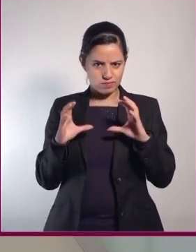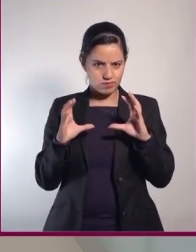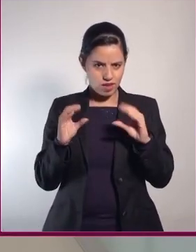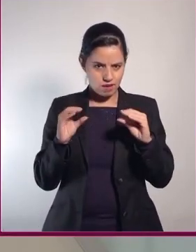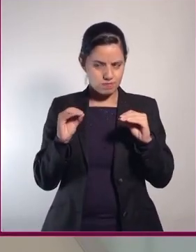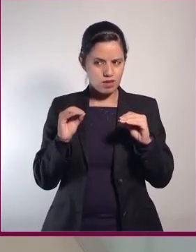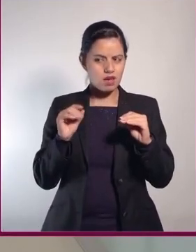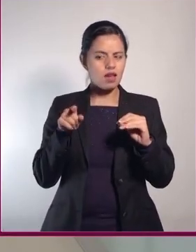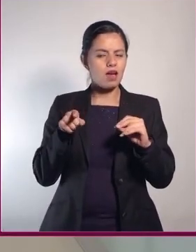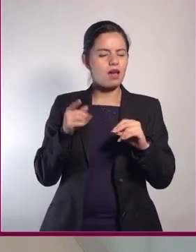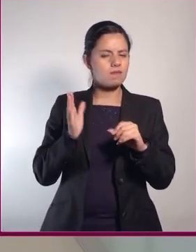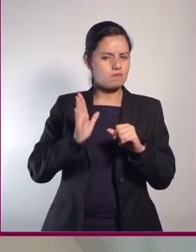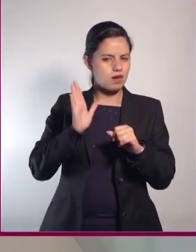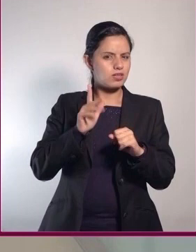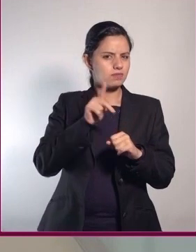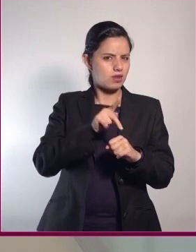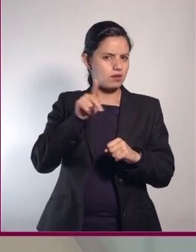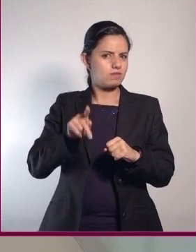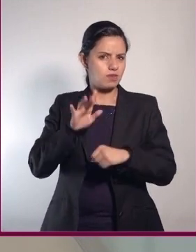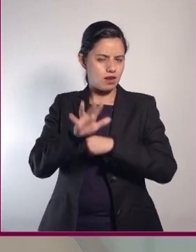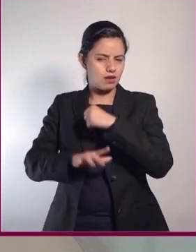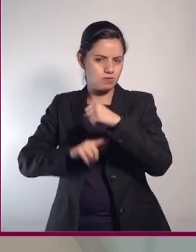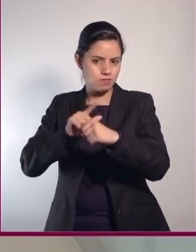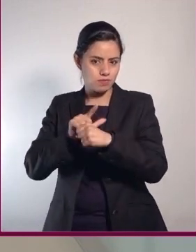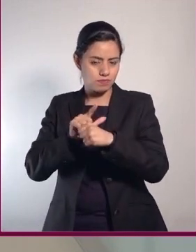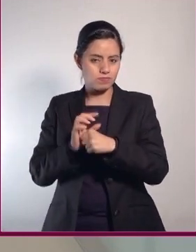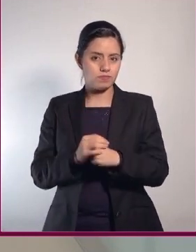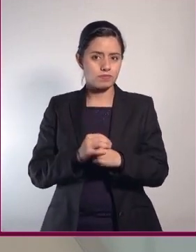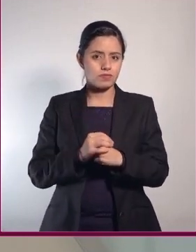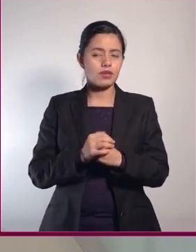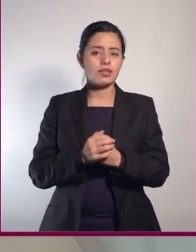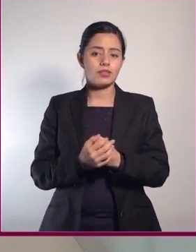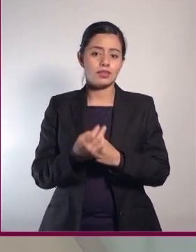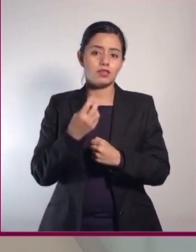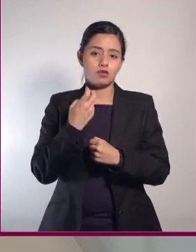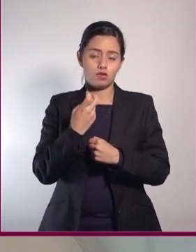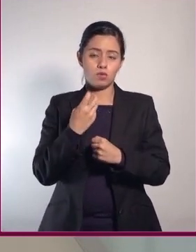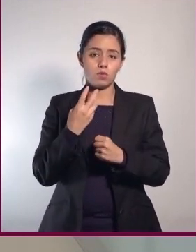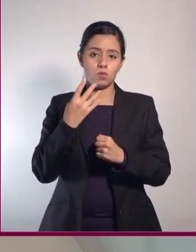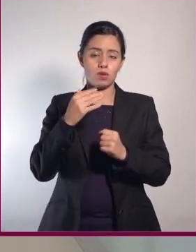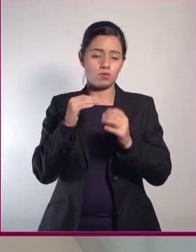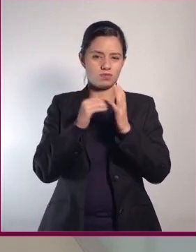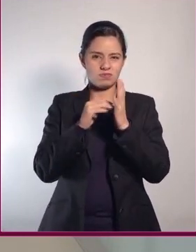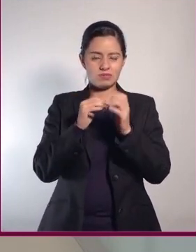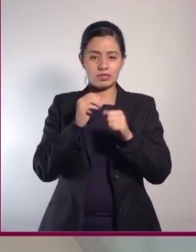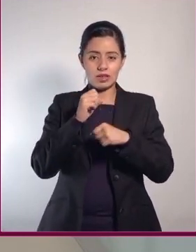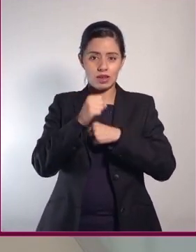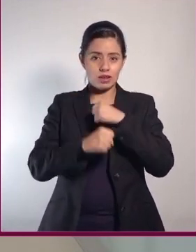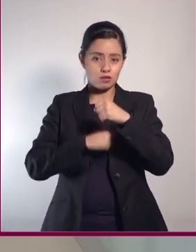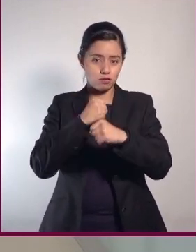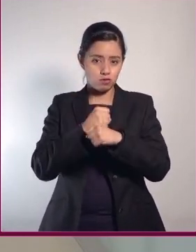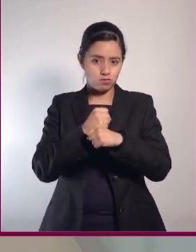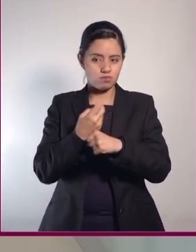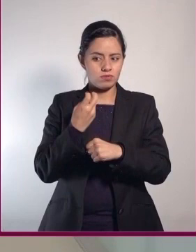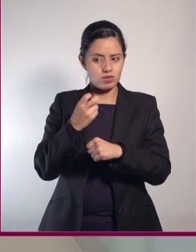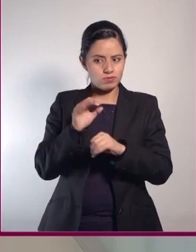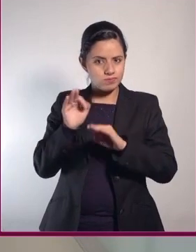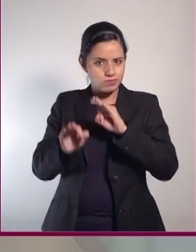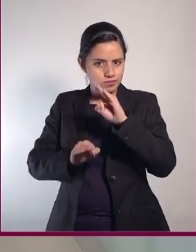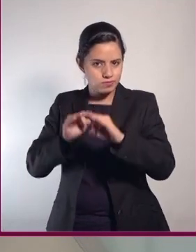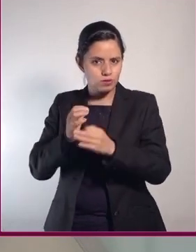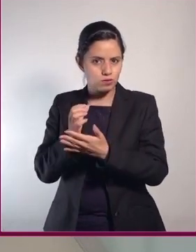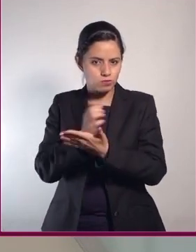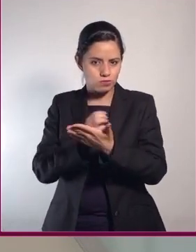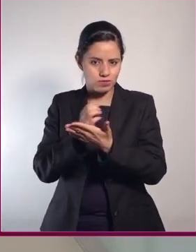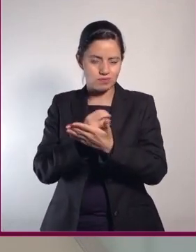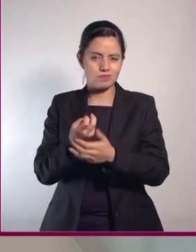pasar 44 siglos para que comenzaran a existir opciones terapéuticas que hicieran una diferencia. Veremos esto y más aquí, en